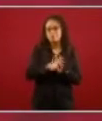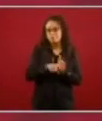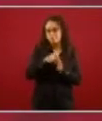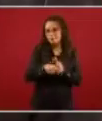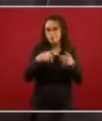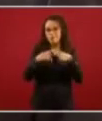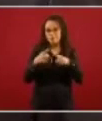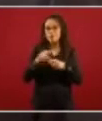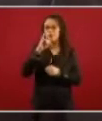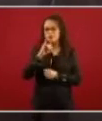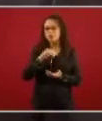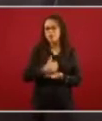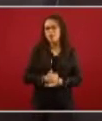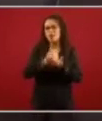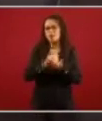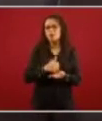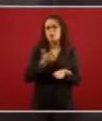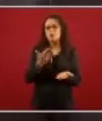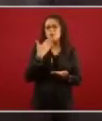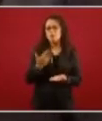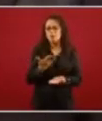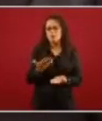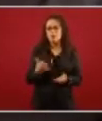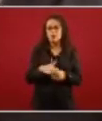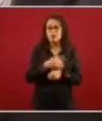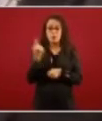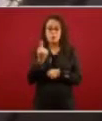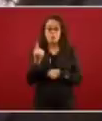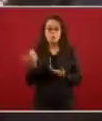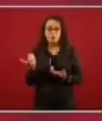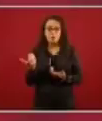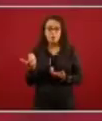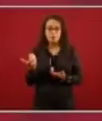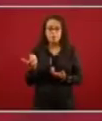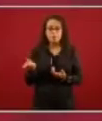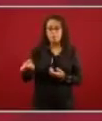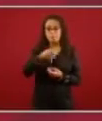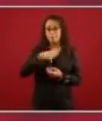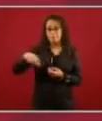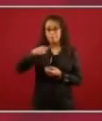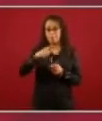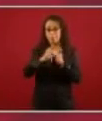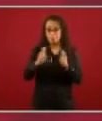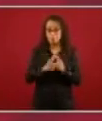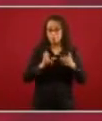comparto el que las campañas orquestadas en redes sociales, en